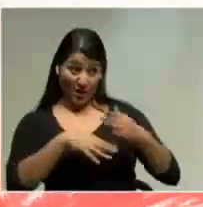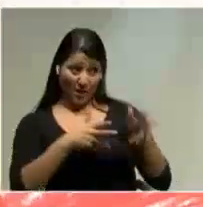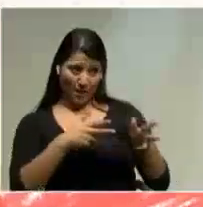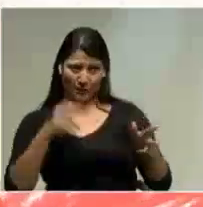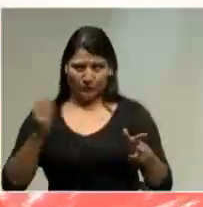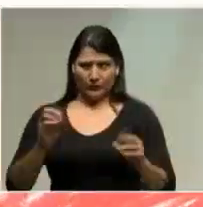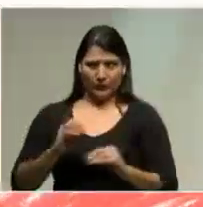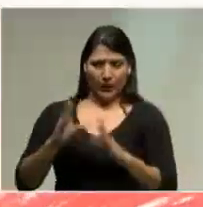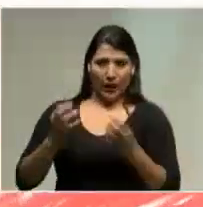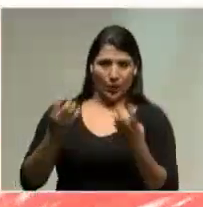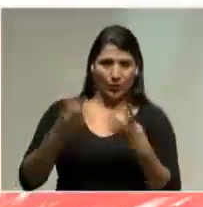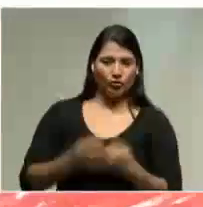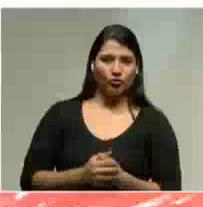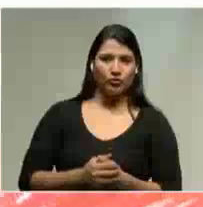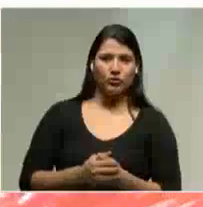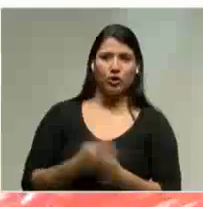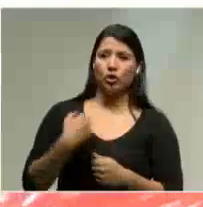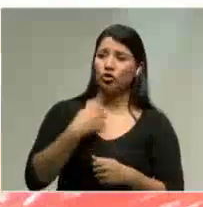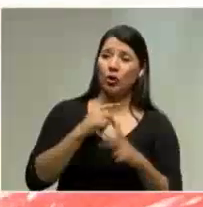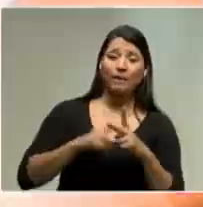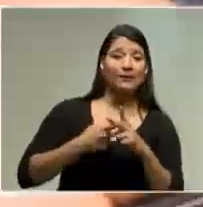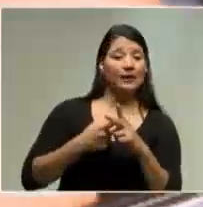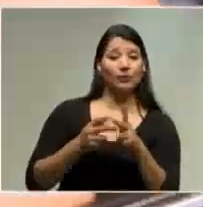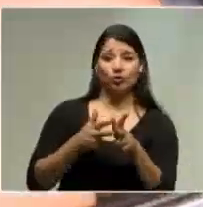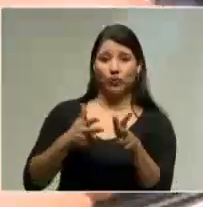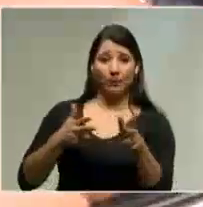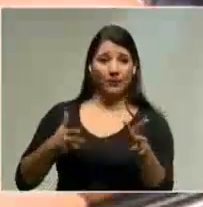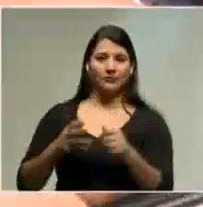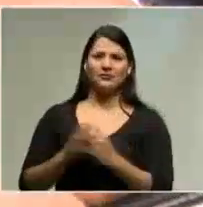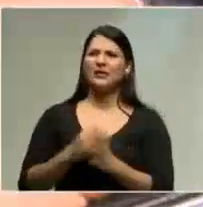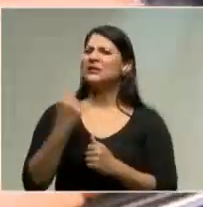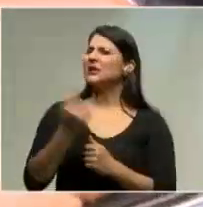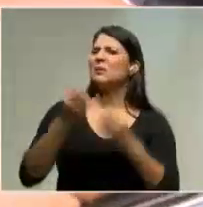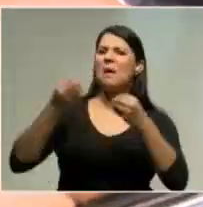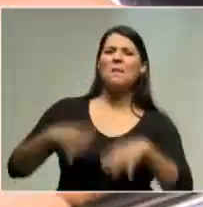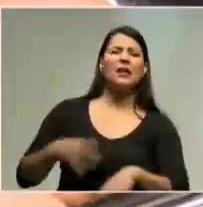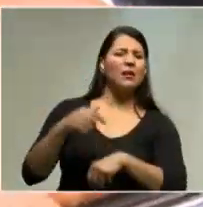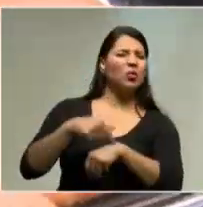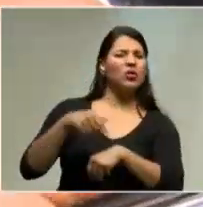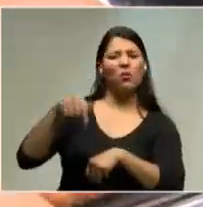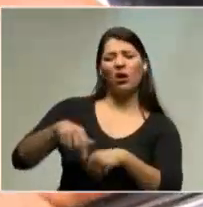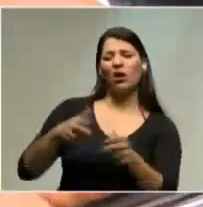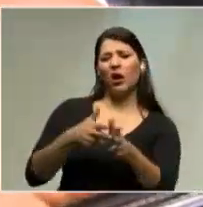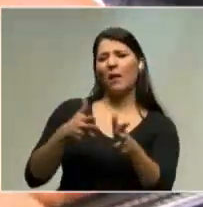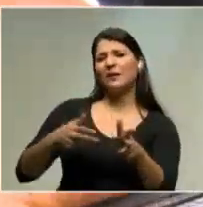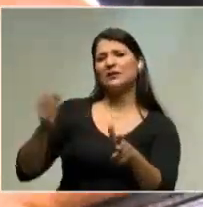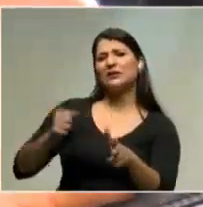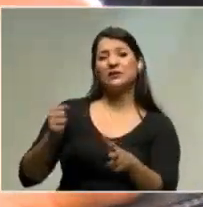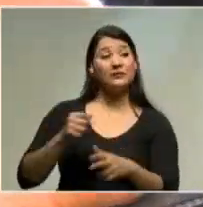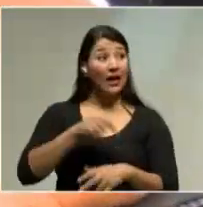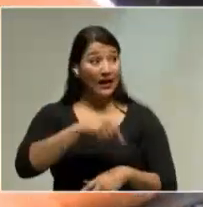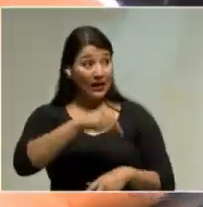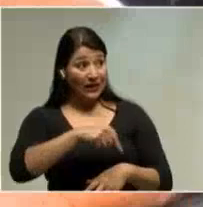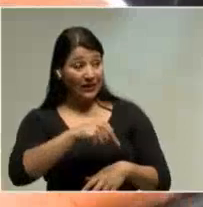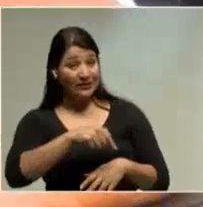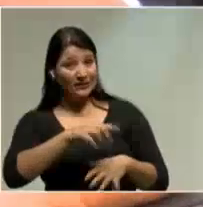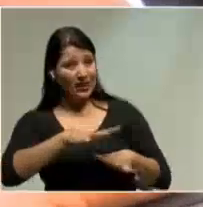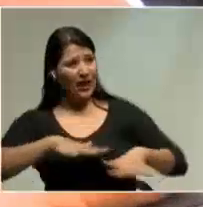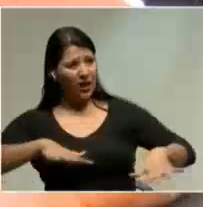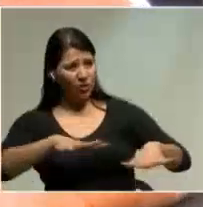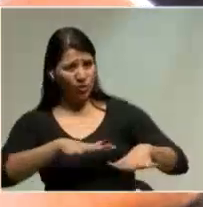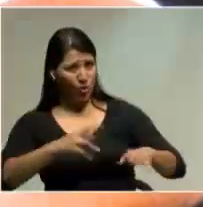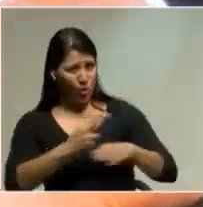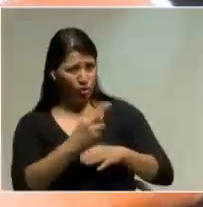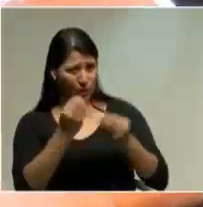claro, bastante. Empezamos en presas. Siempre se pierde tiempo en todas estas presas, sí. Esta zona, circunvalación, ¿qué tanto la